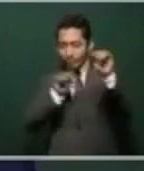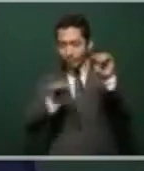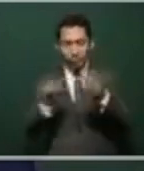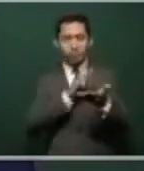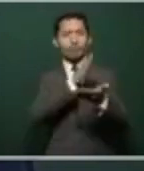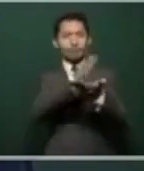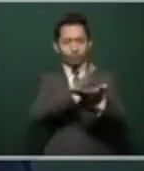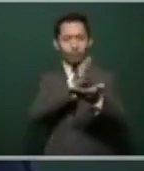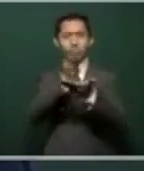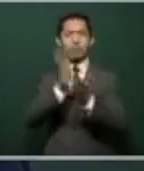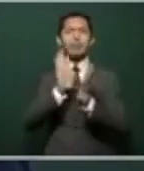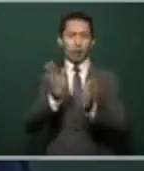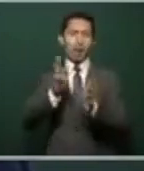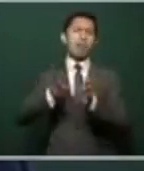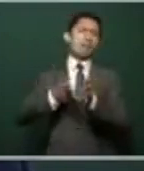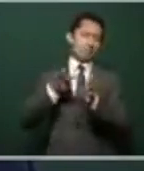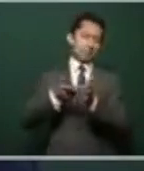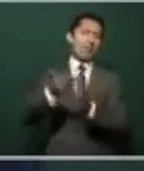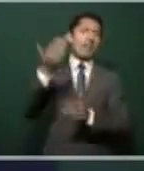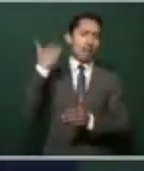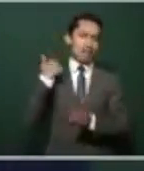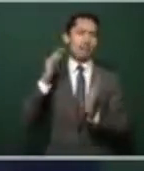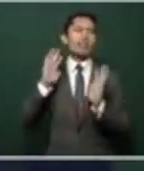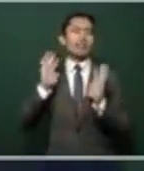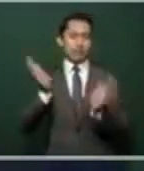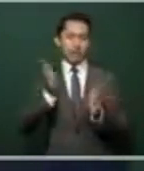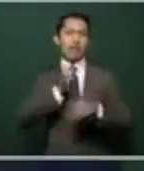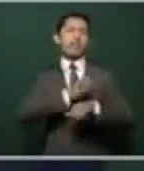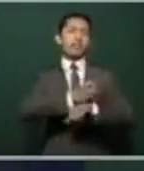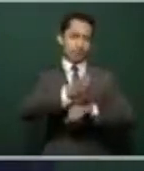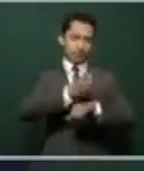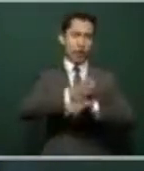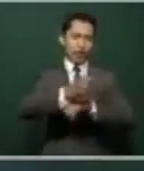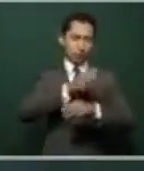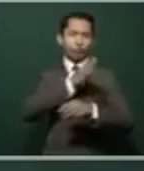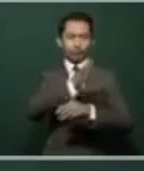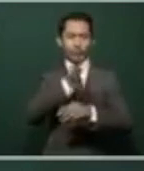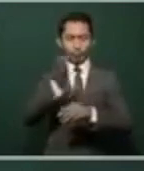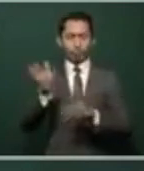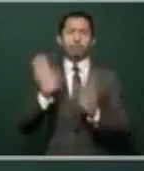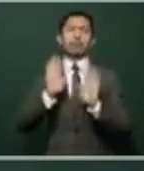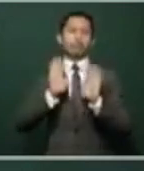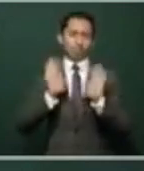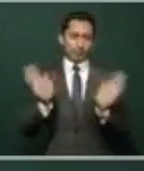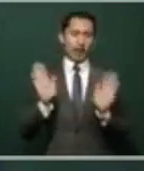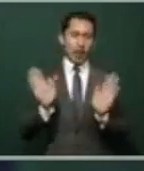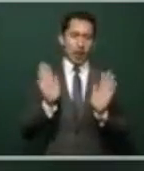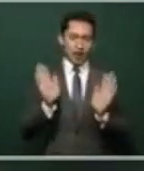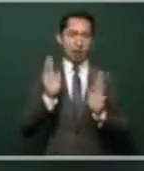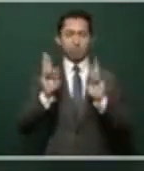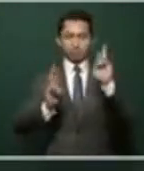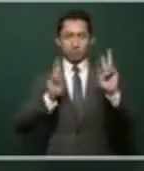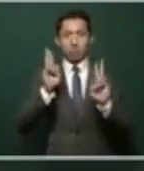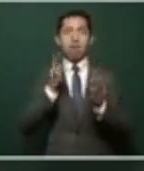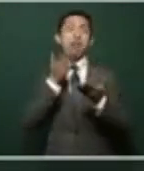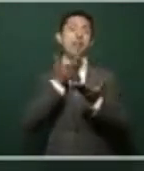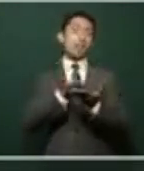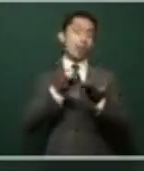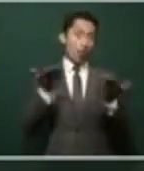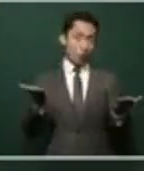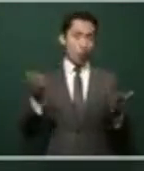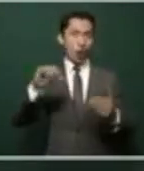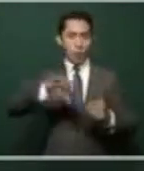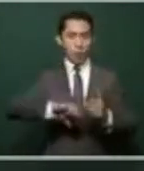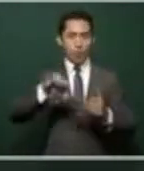lo hemos hecho en estados. Ahora la reunión se